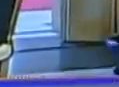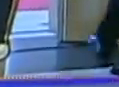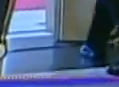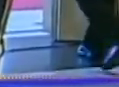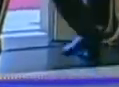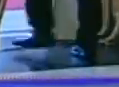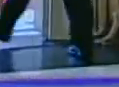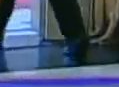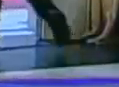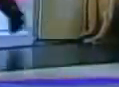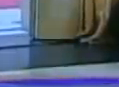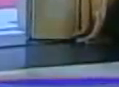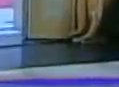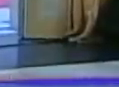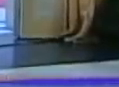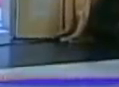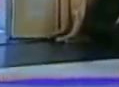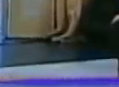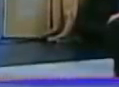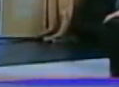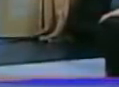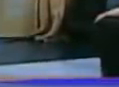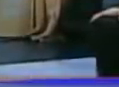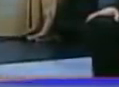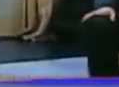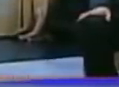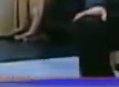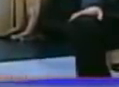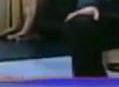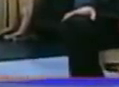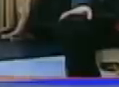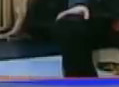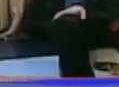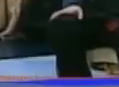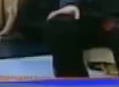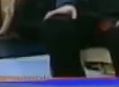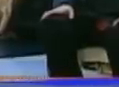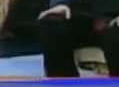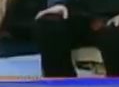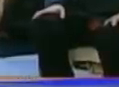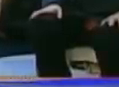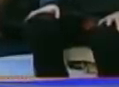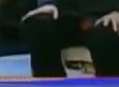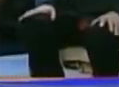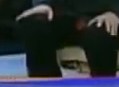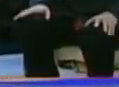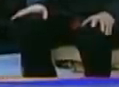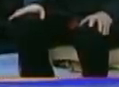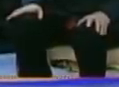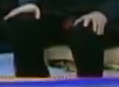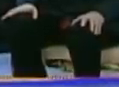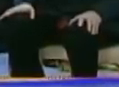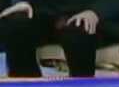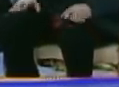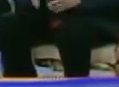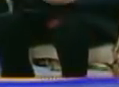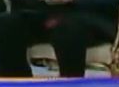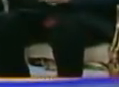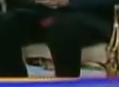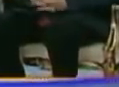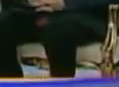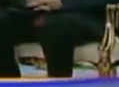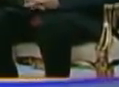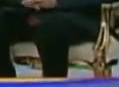señores, tengan todas y todos muy buenas tardes. Sean bienvenidas al acto con motivo de la entrega de la